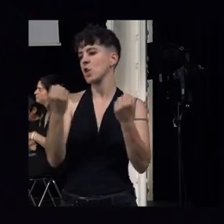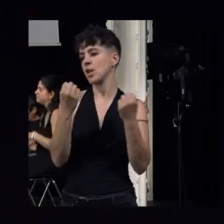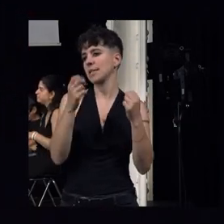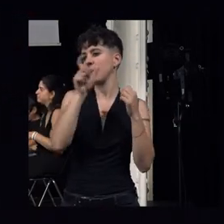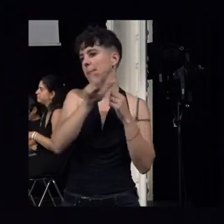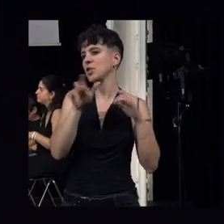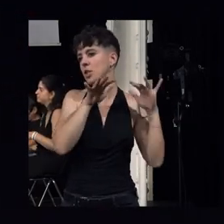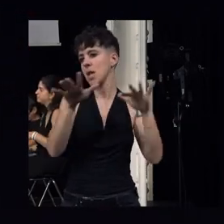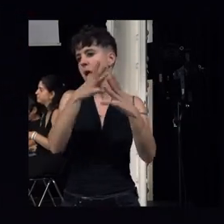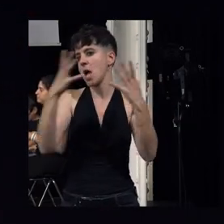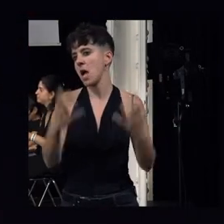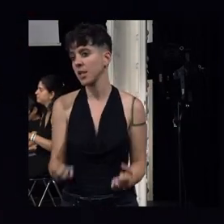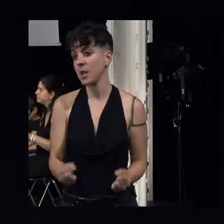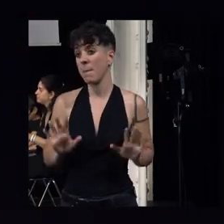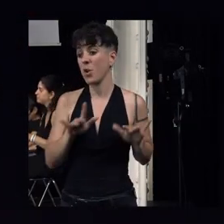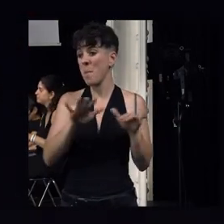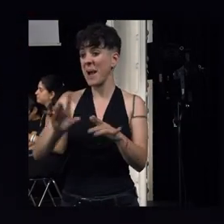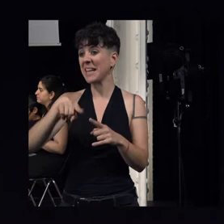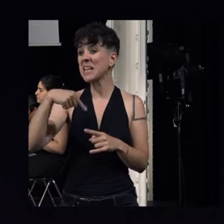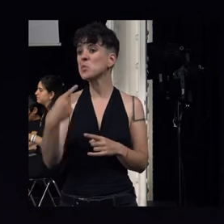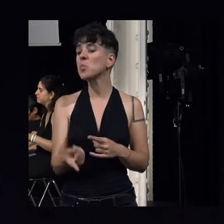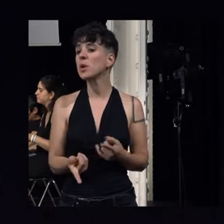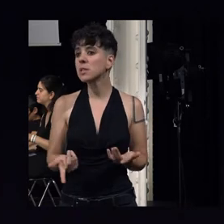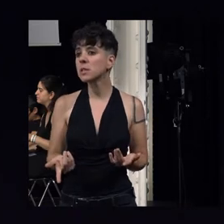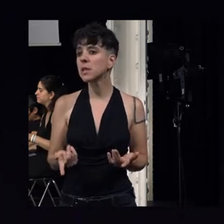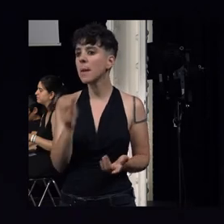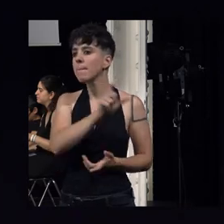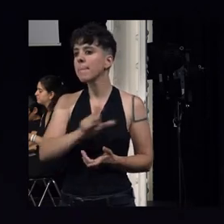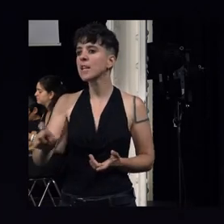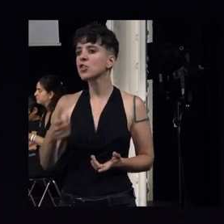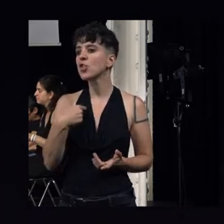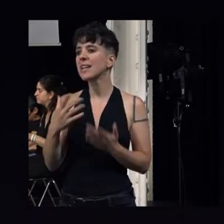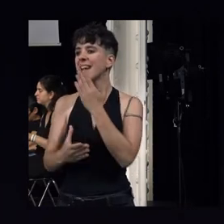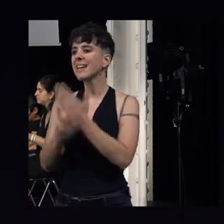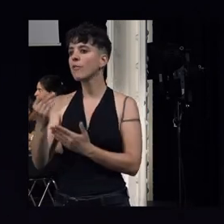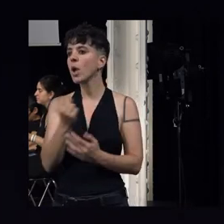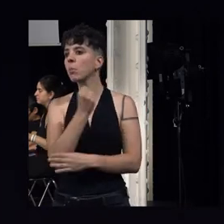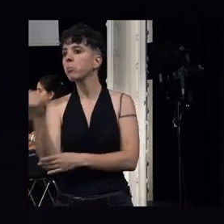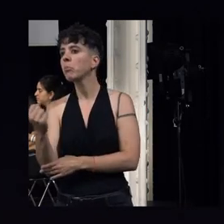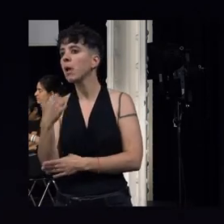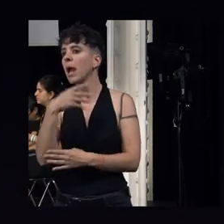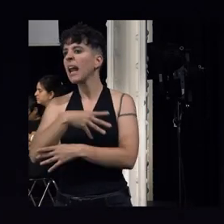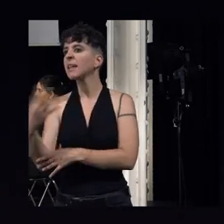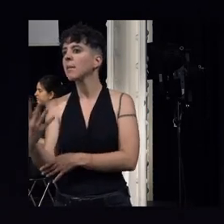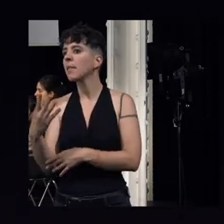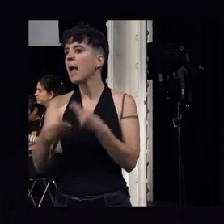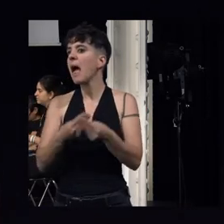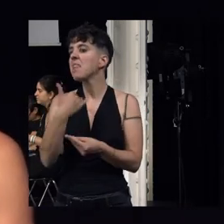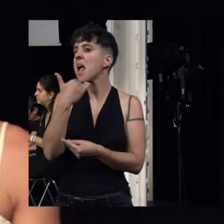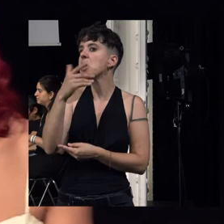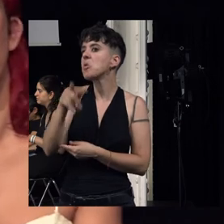Pero después de esa mani, ¿cuánta gente va a hacer algo por los refugiados LGBT?